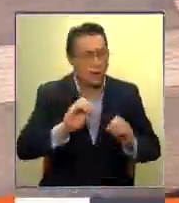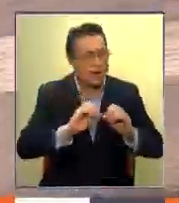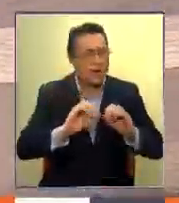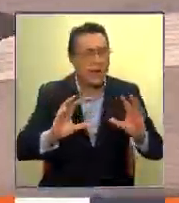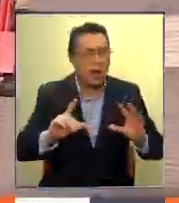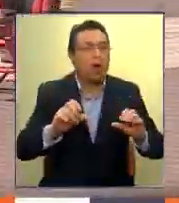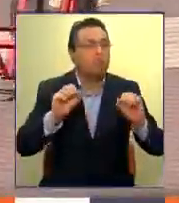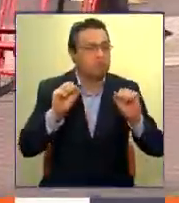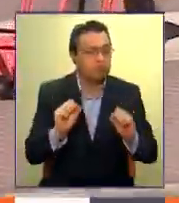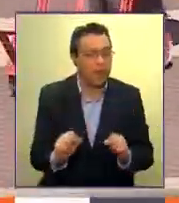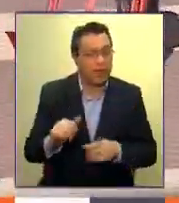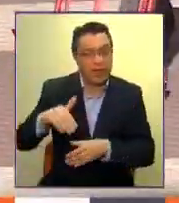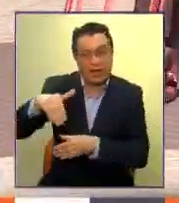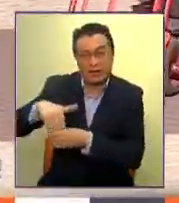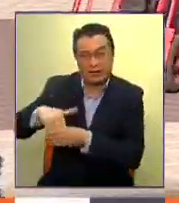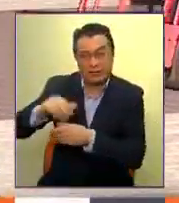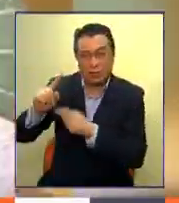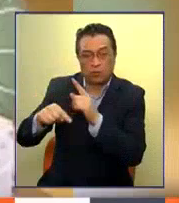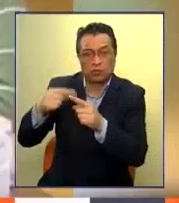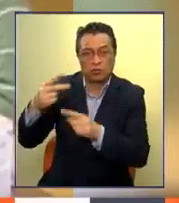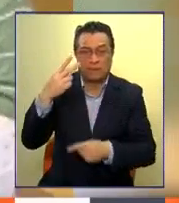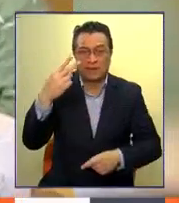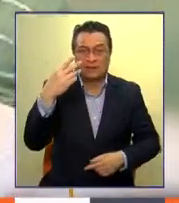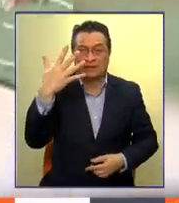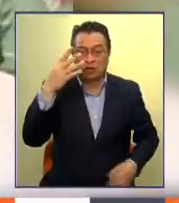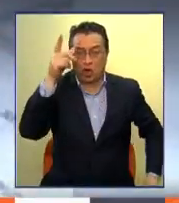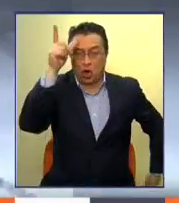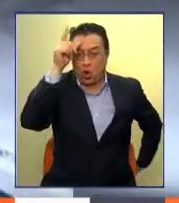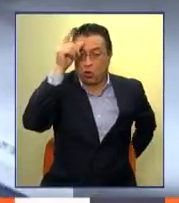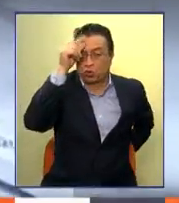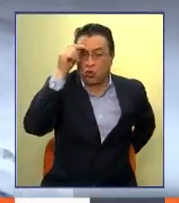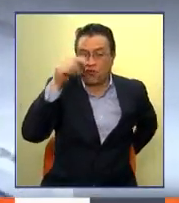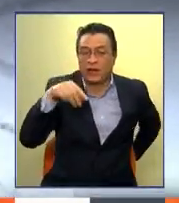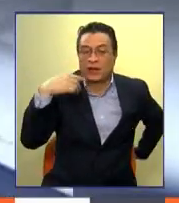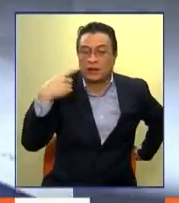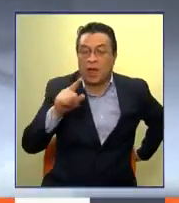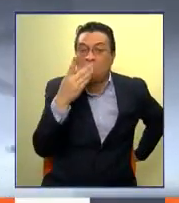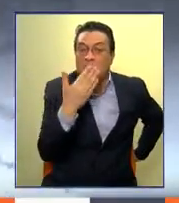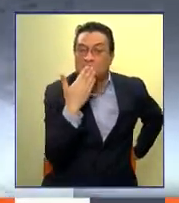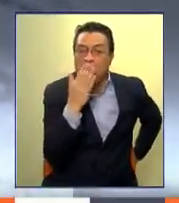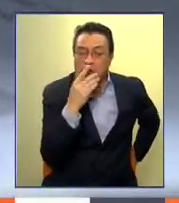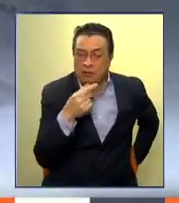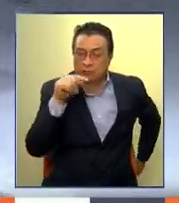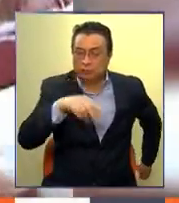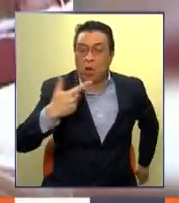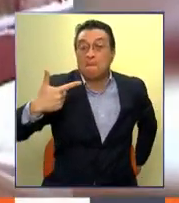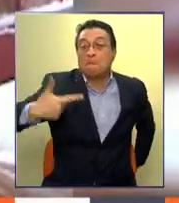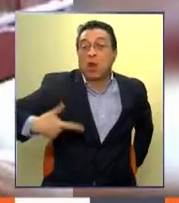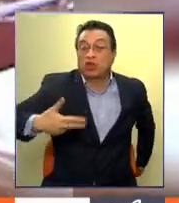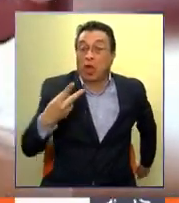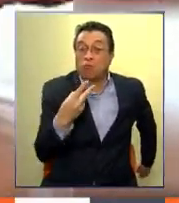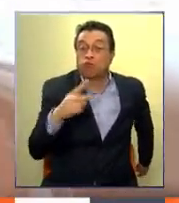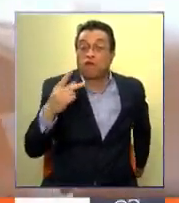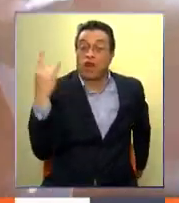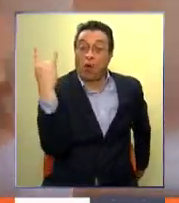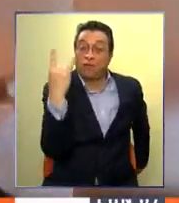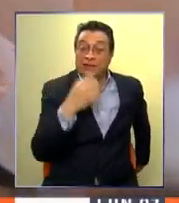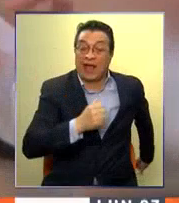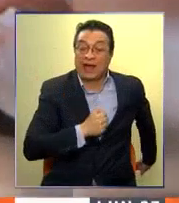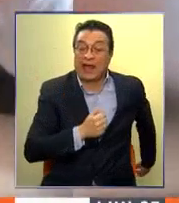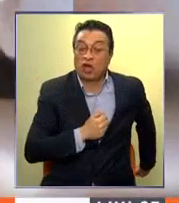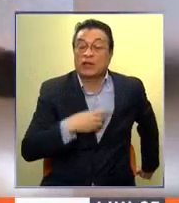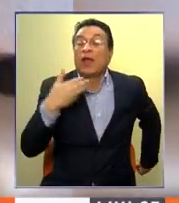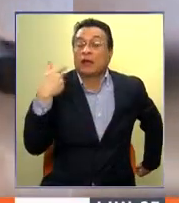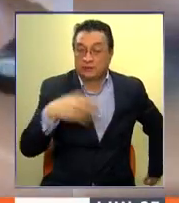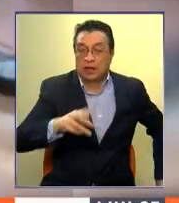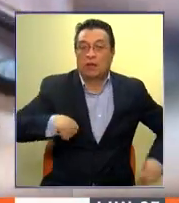podrá realizar el plebiscito el próximo 25 de octubre un grupo transversal de expertos del panel de políticas públicas de la universidad cátolica analizó